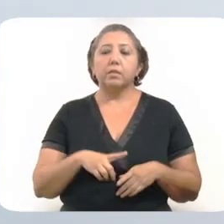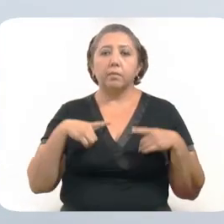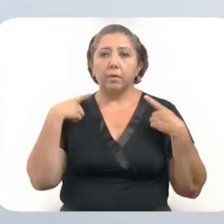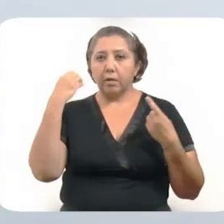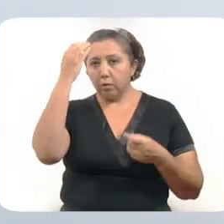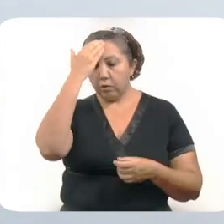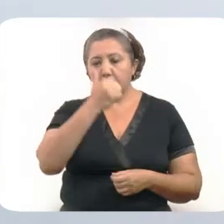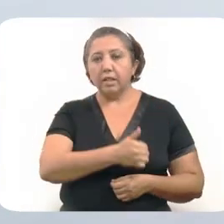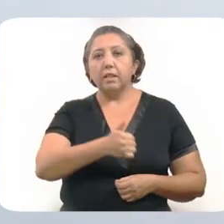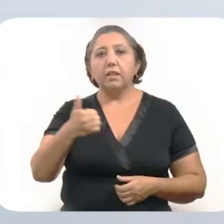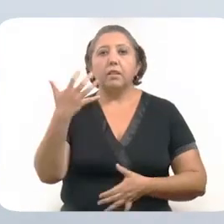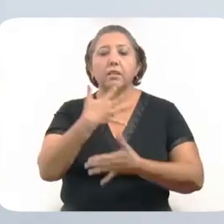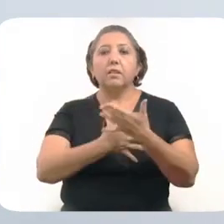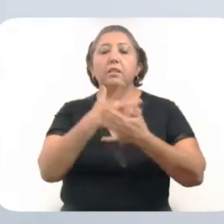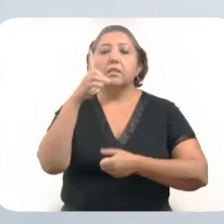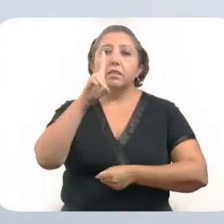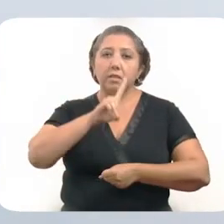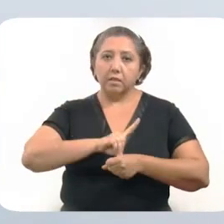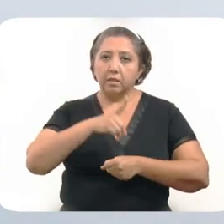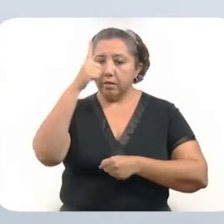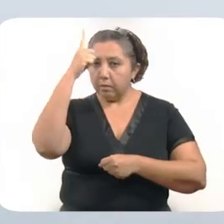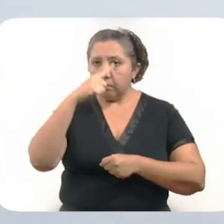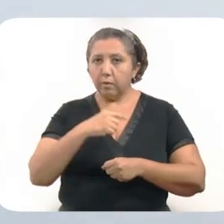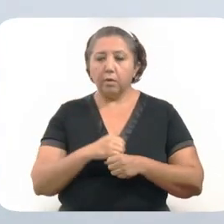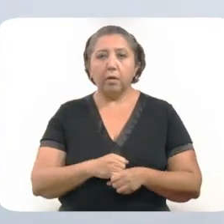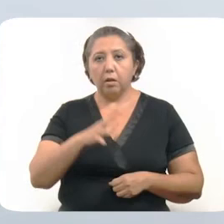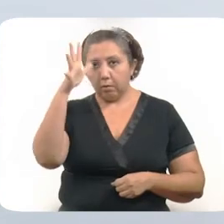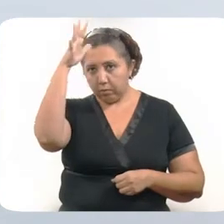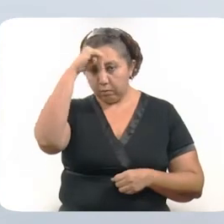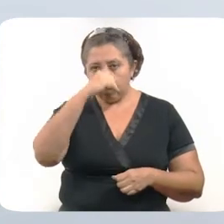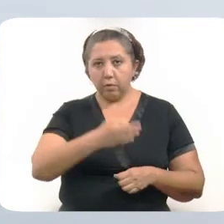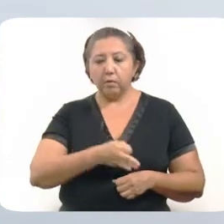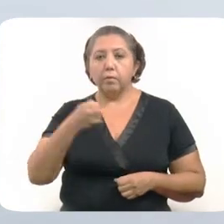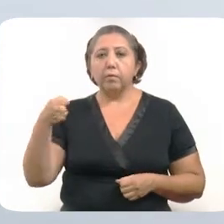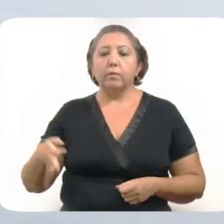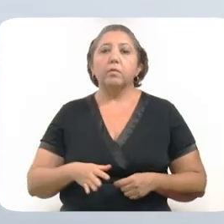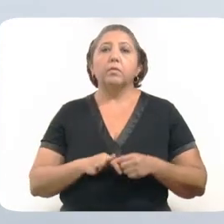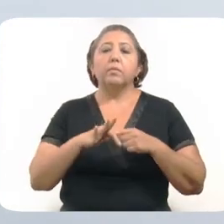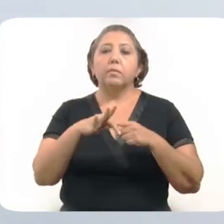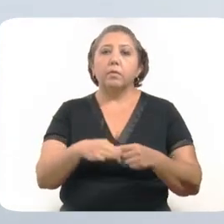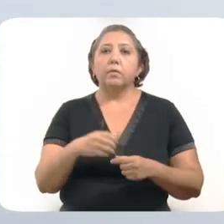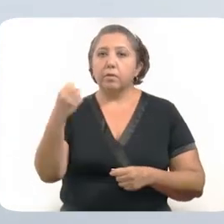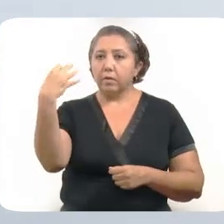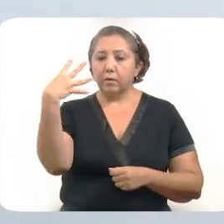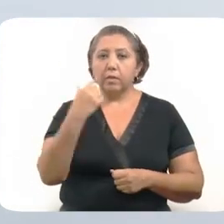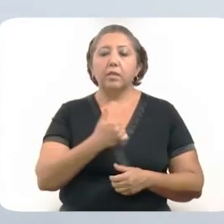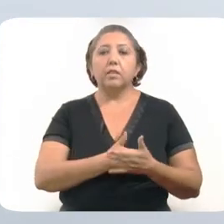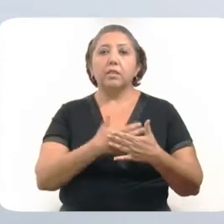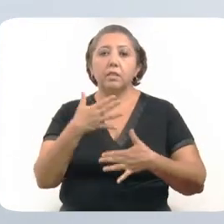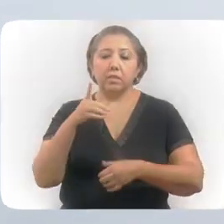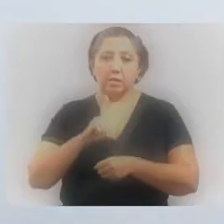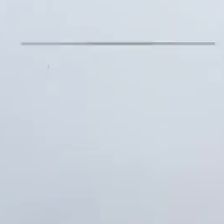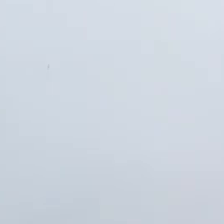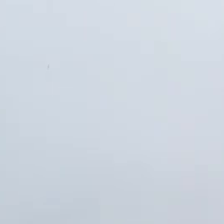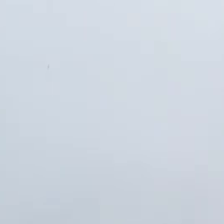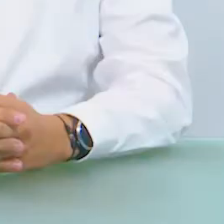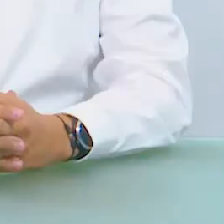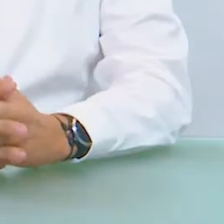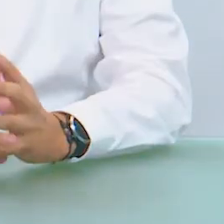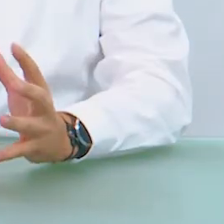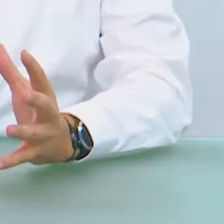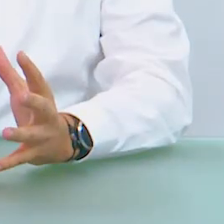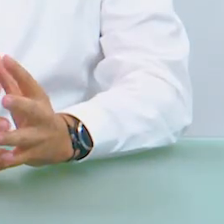conocer cada 15 días con la finalidad de homologar las fechas de presentación con el semáforo quincenal del Gobierno Federal.